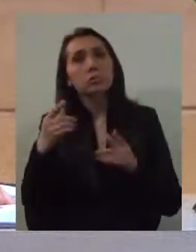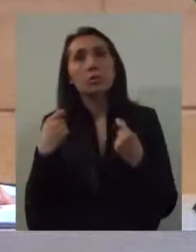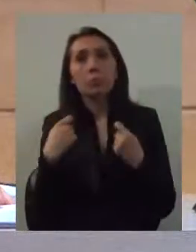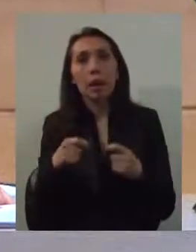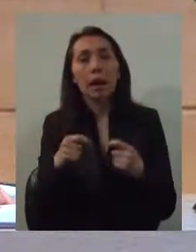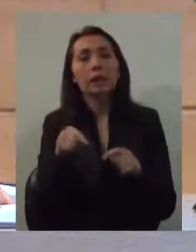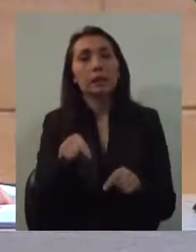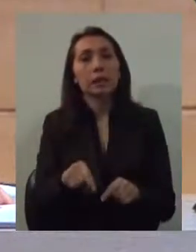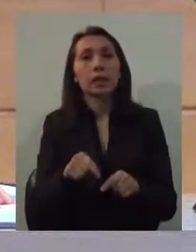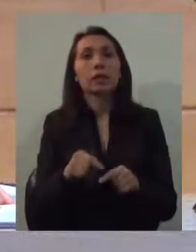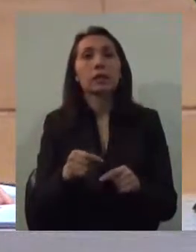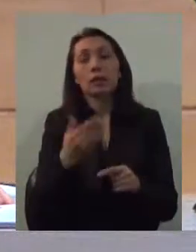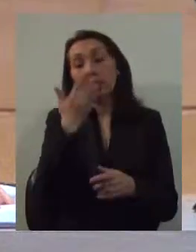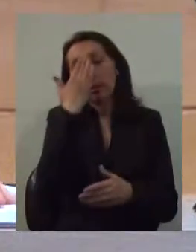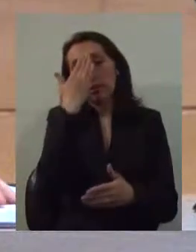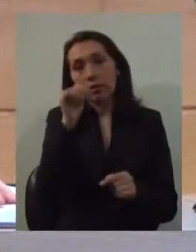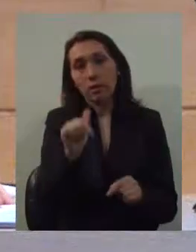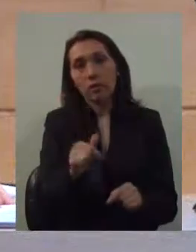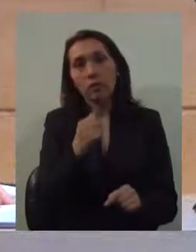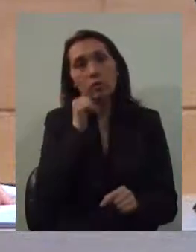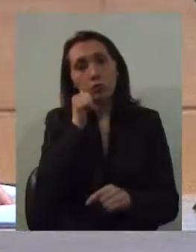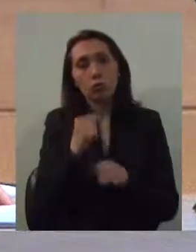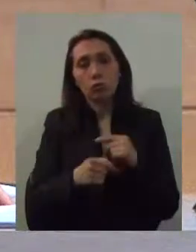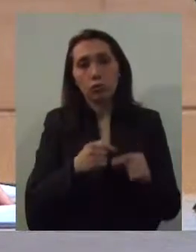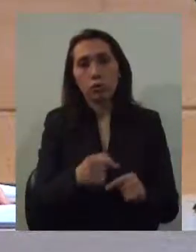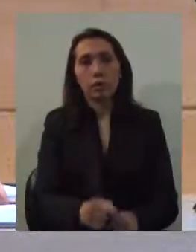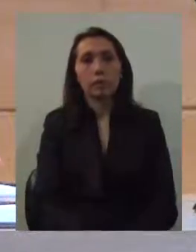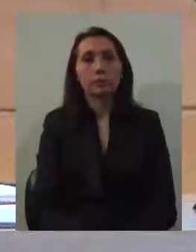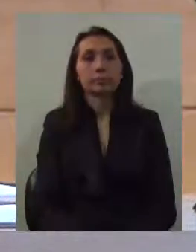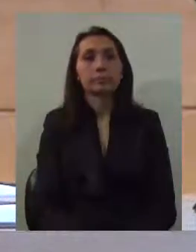práctica que enfrentamos en el día a día.